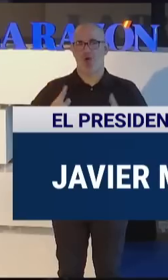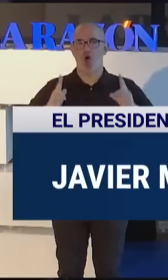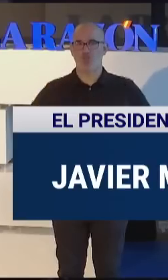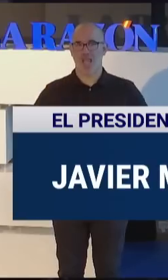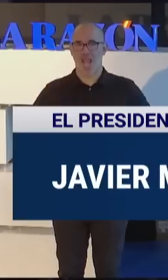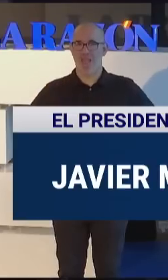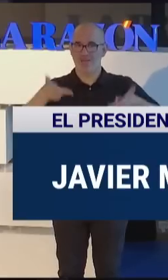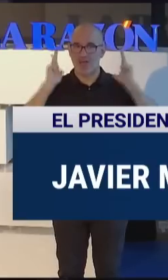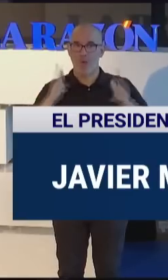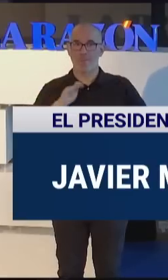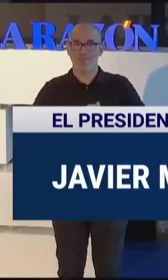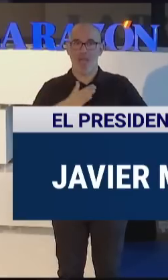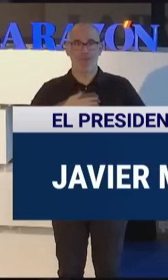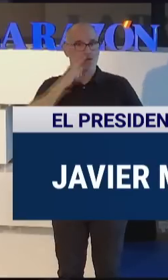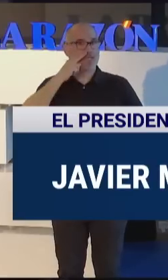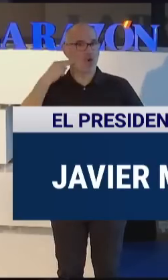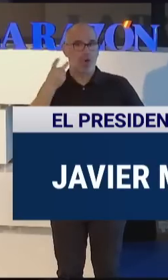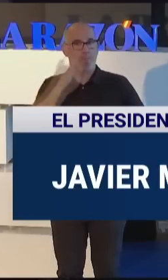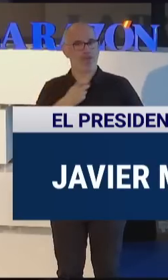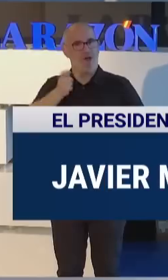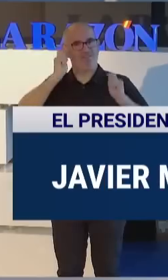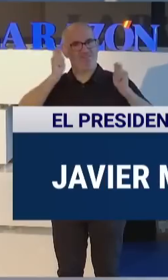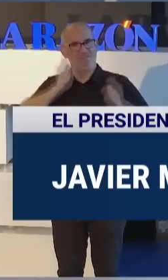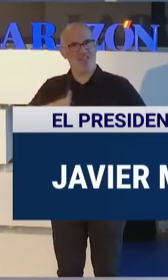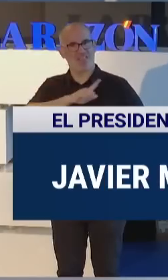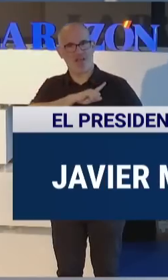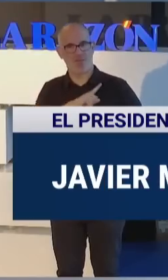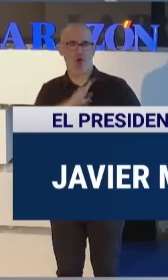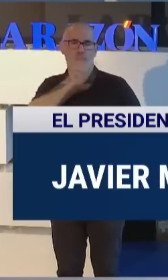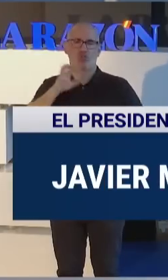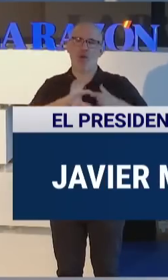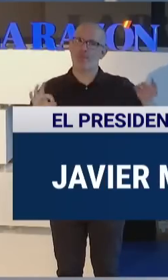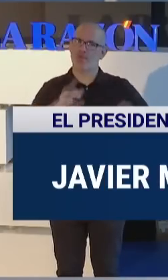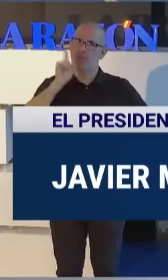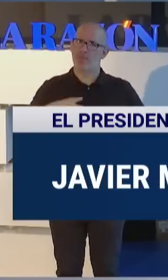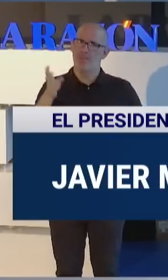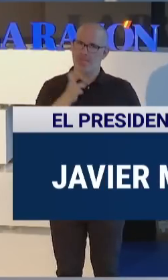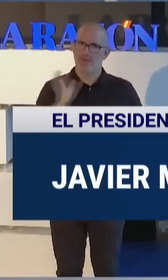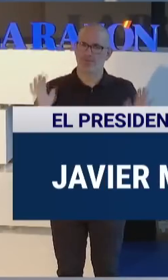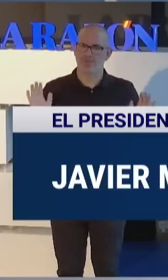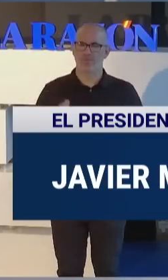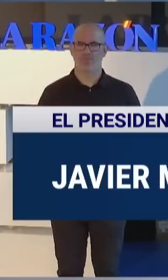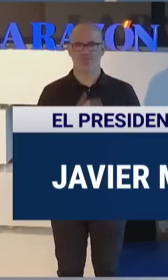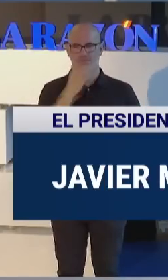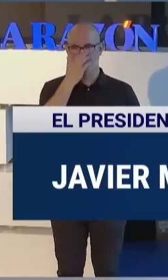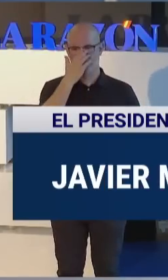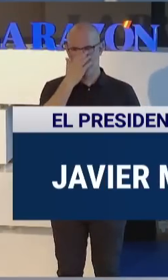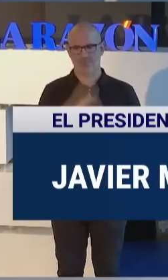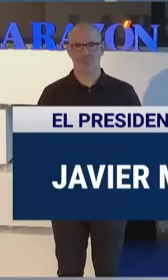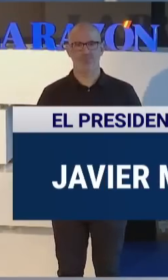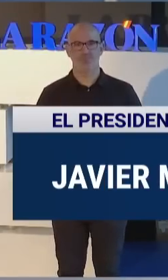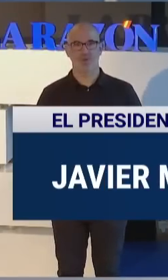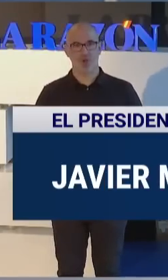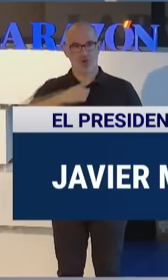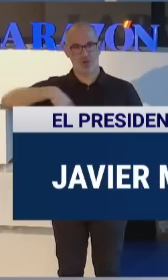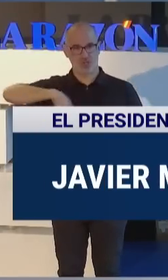amigo Santiago Abascal me vino a saludar y felicitarme, entre otros amigos también que vinieron, y